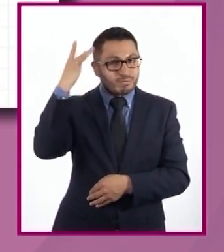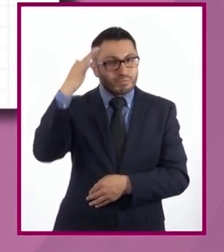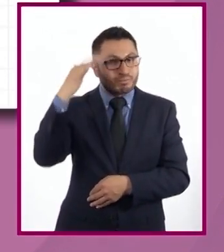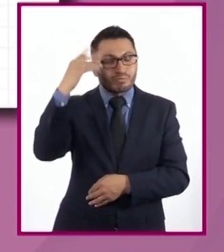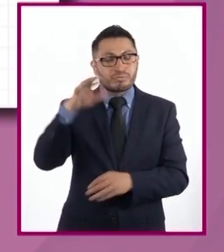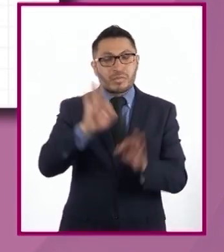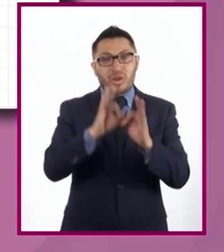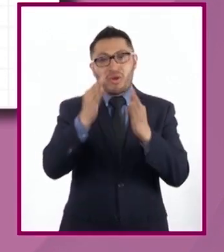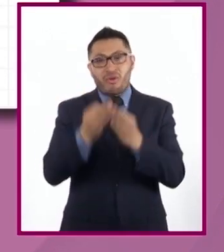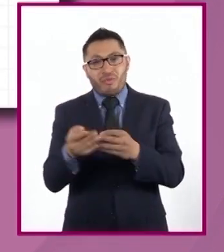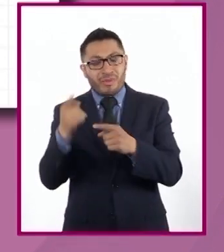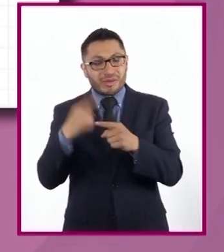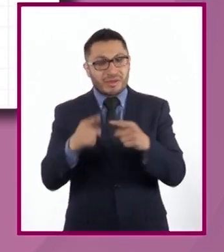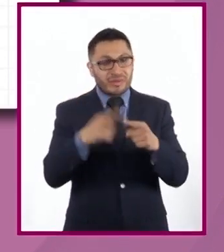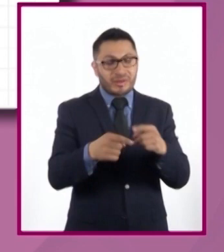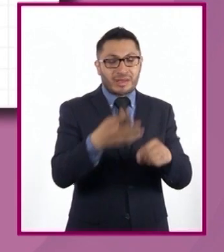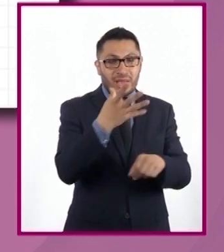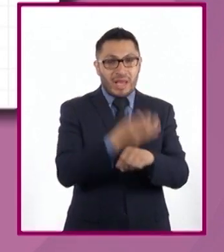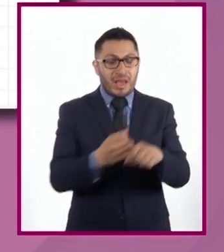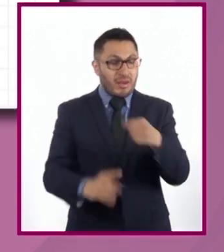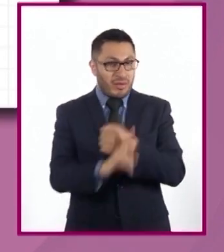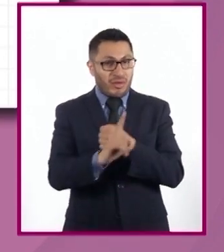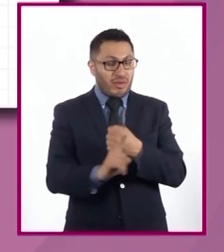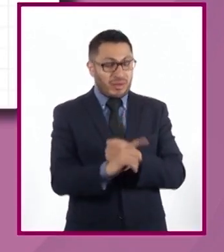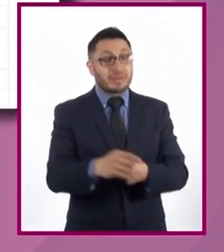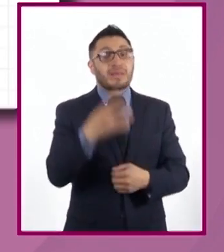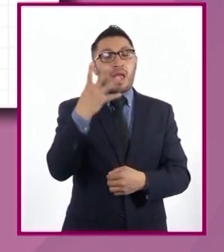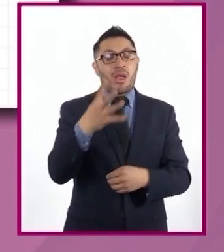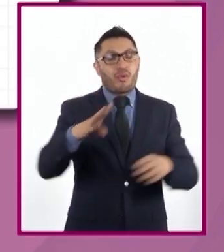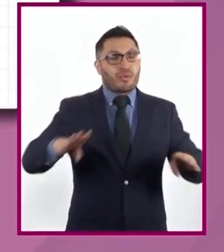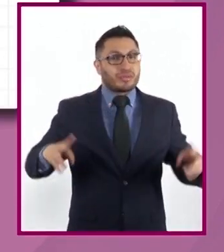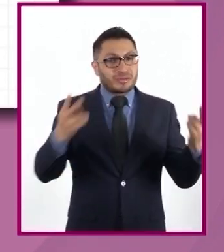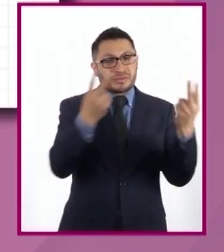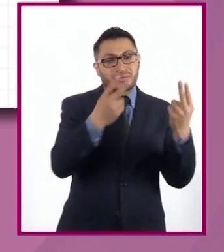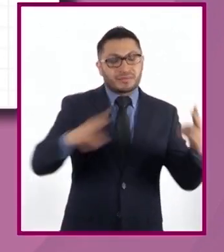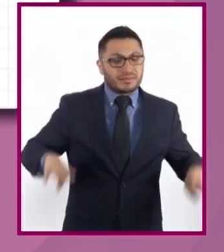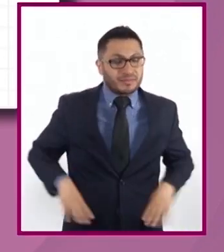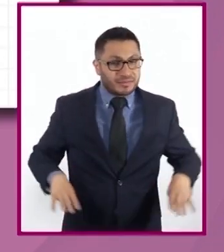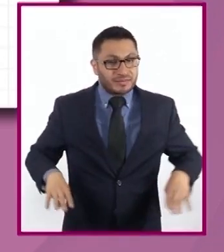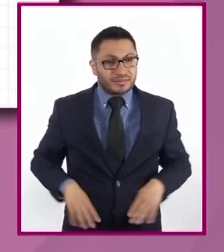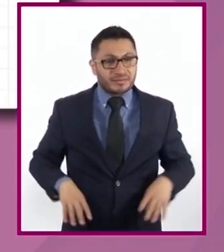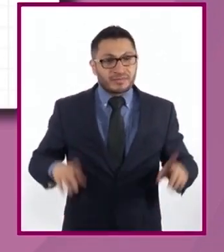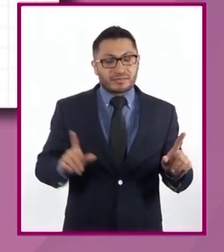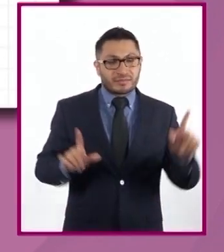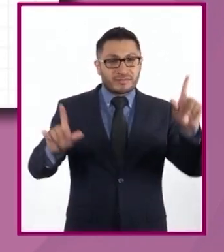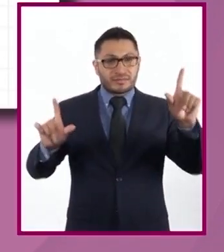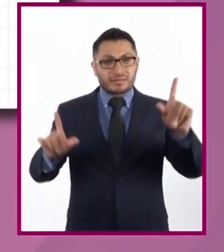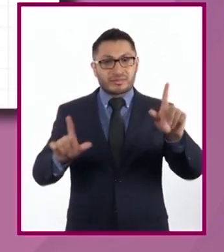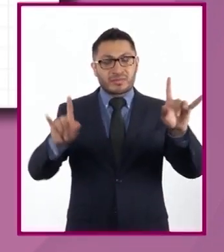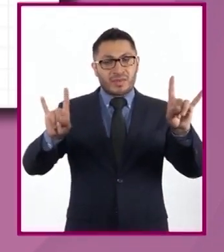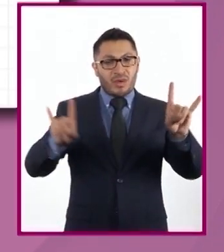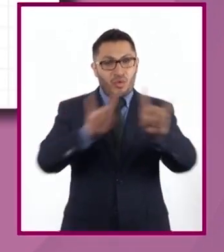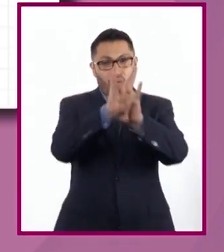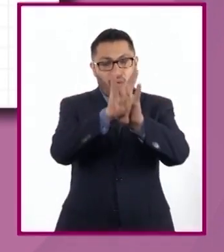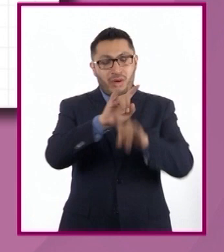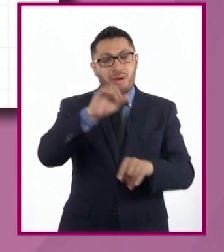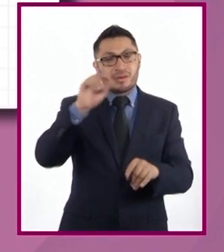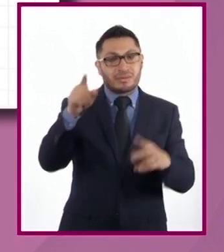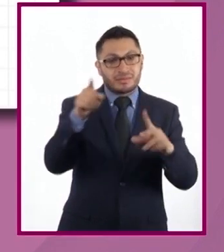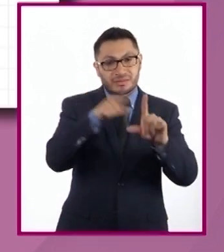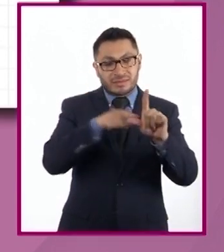y resolver problemas. Las cuatro parejas que se formaron cuando encimamos las dos figuras se llaman